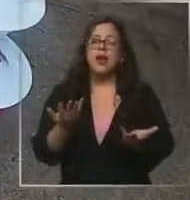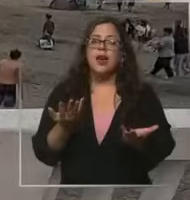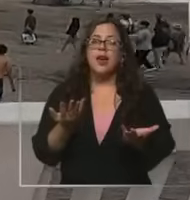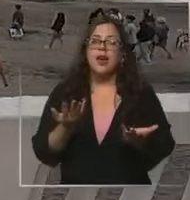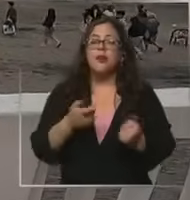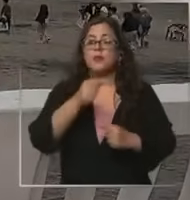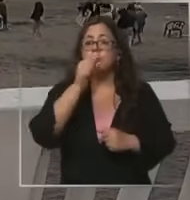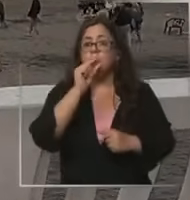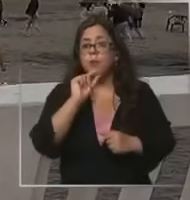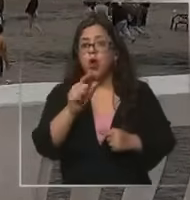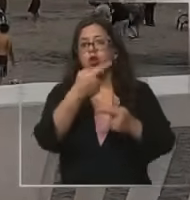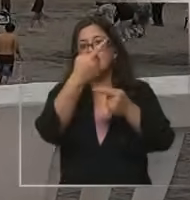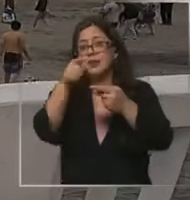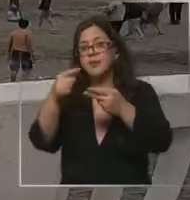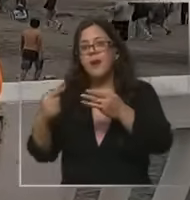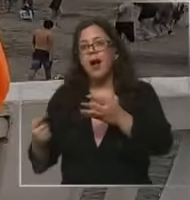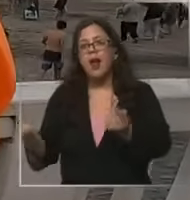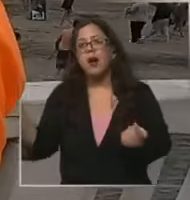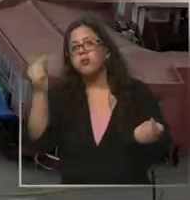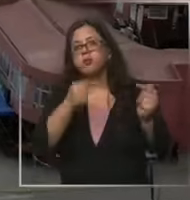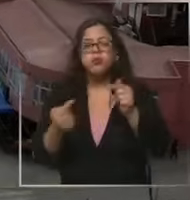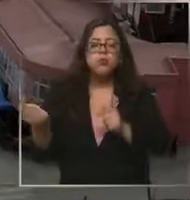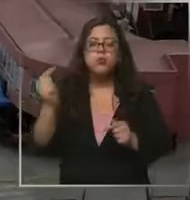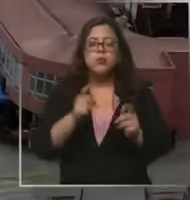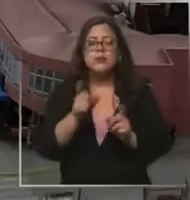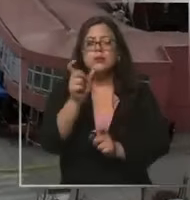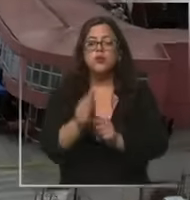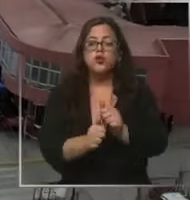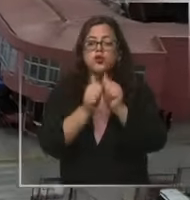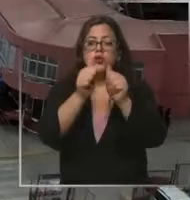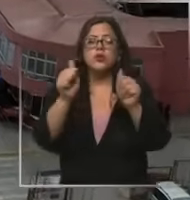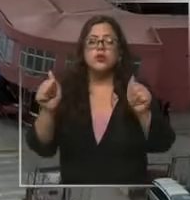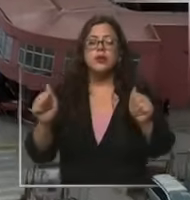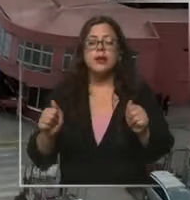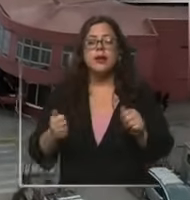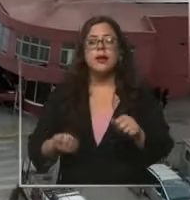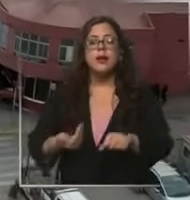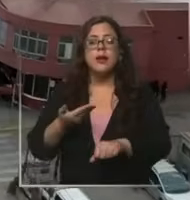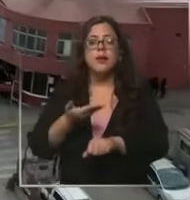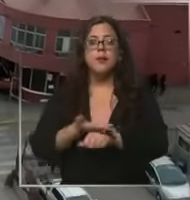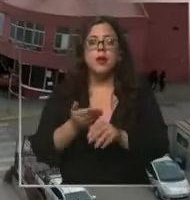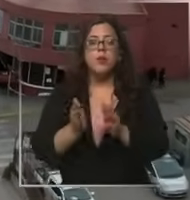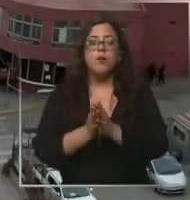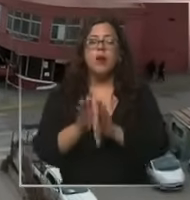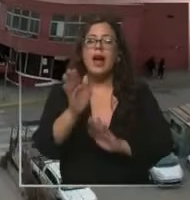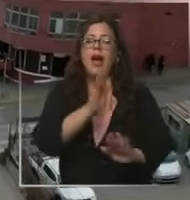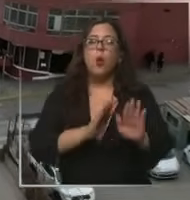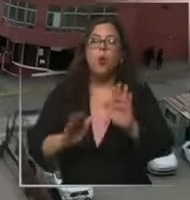llegarán durante las próximas semanas, mientras las autoridades hacen un llamado a cuidar